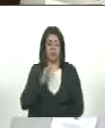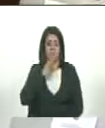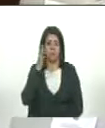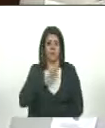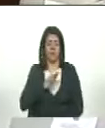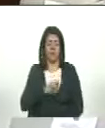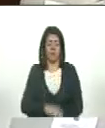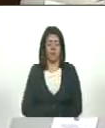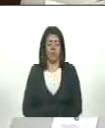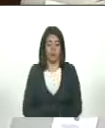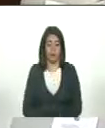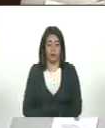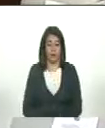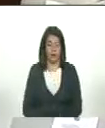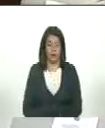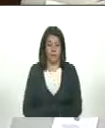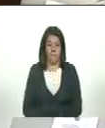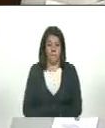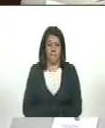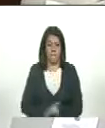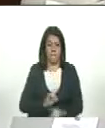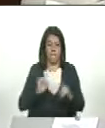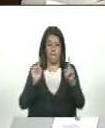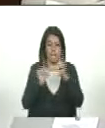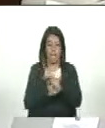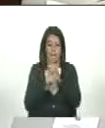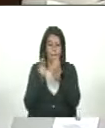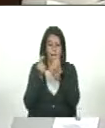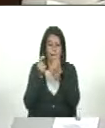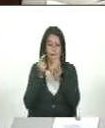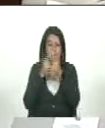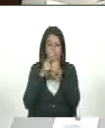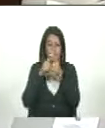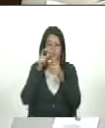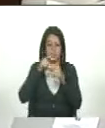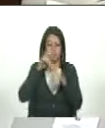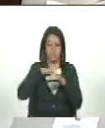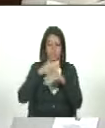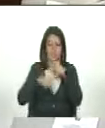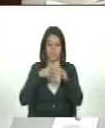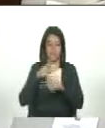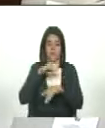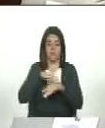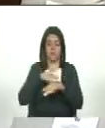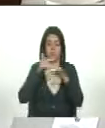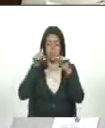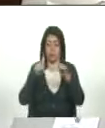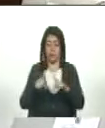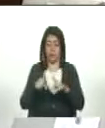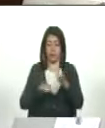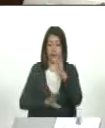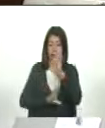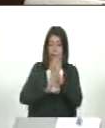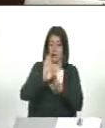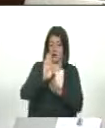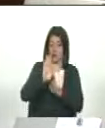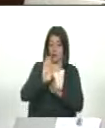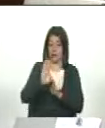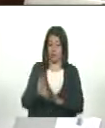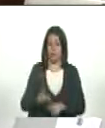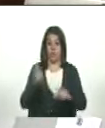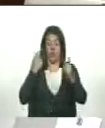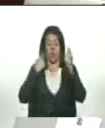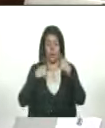realidad del cambio del bolívar, es necesario para que el desarrollo